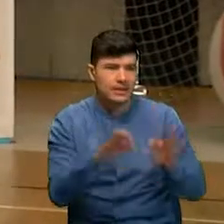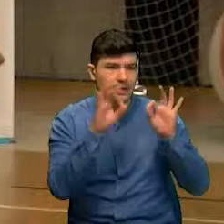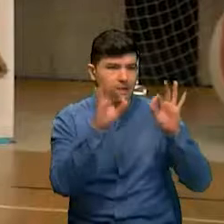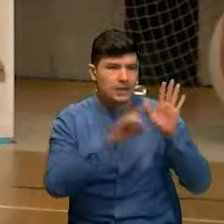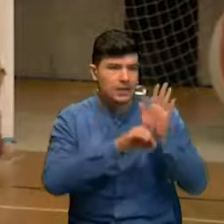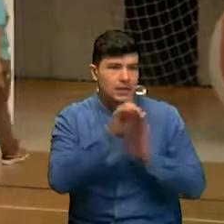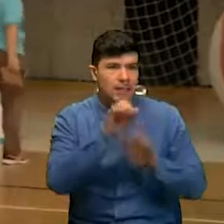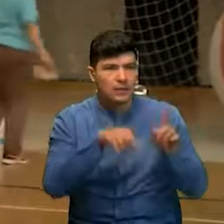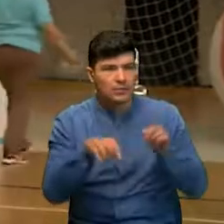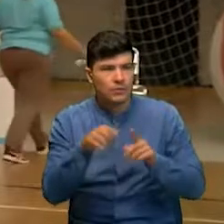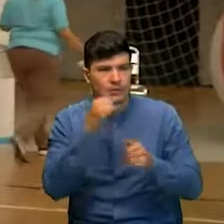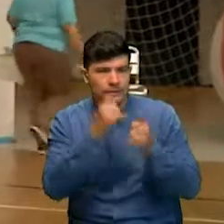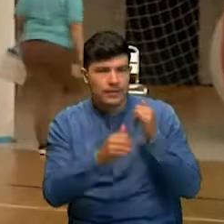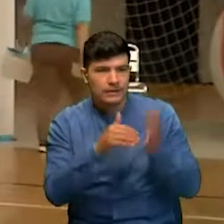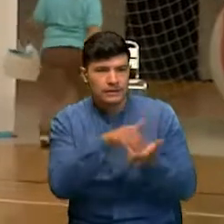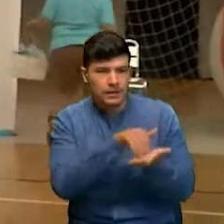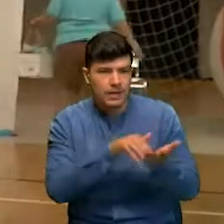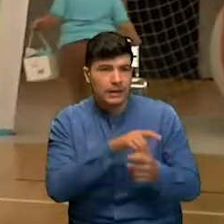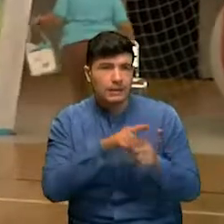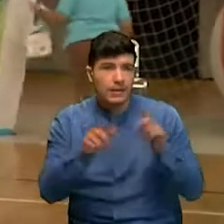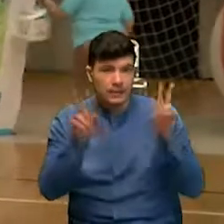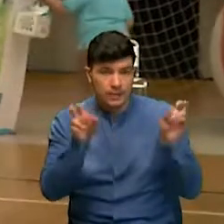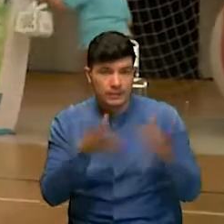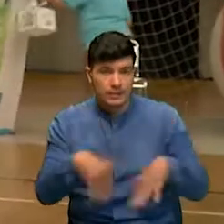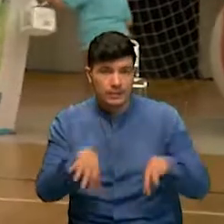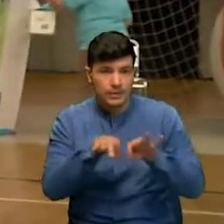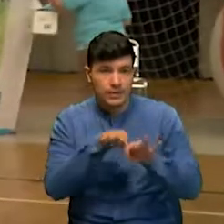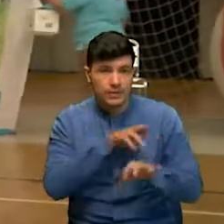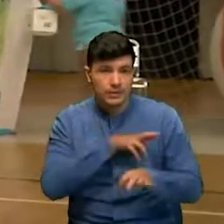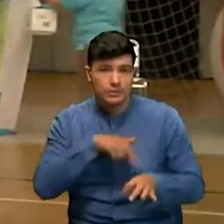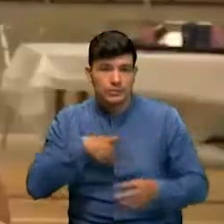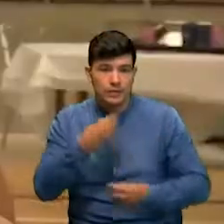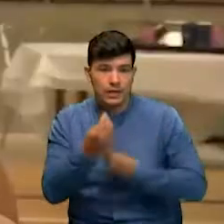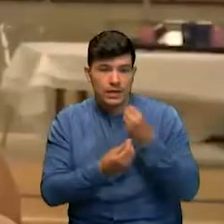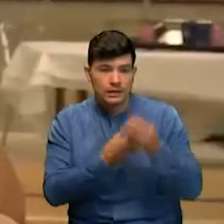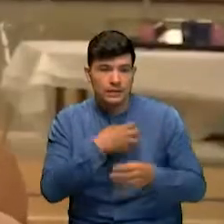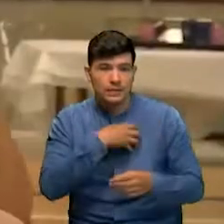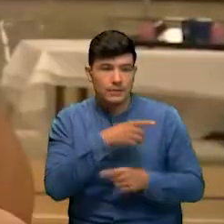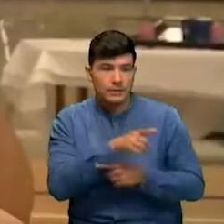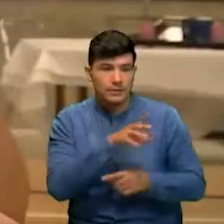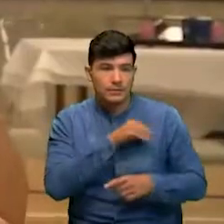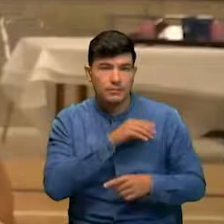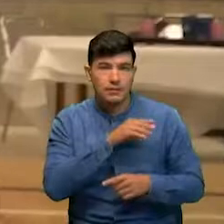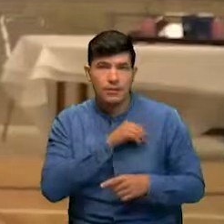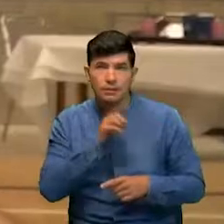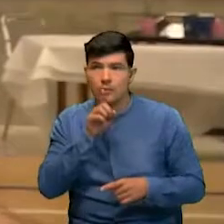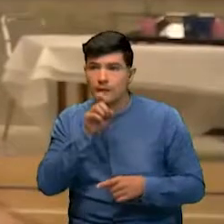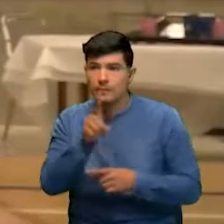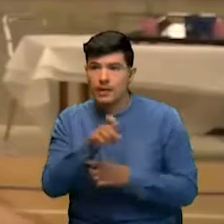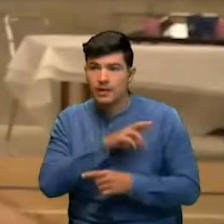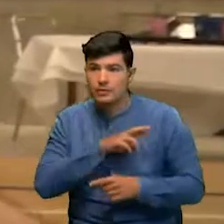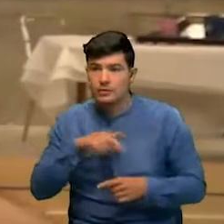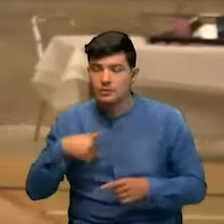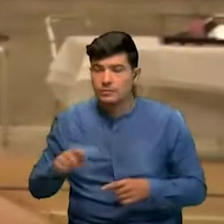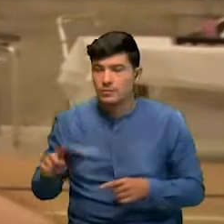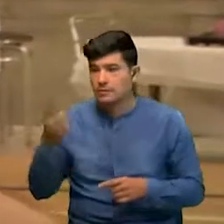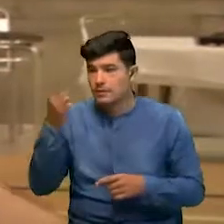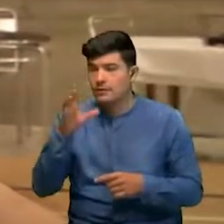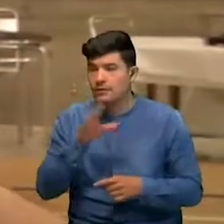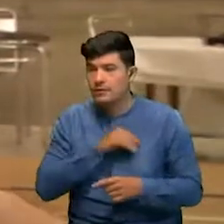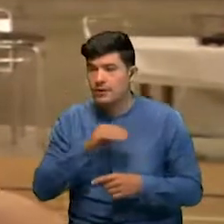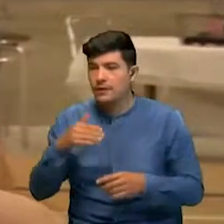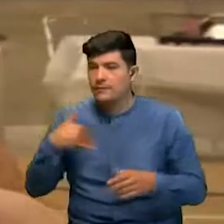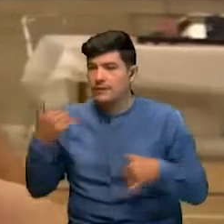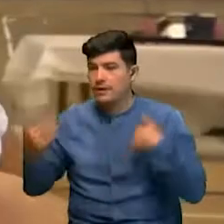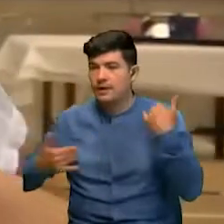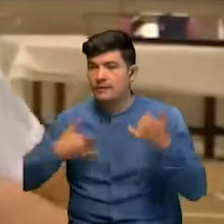poco al final, pero bueno, lo importante es que hicimos el campeonato y muy contentos. Bucaramanga, primero felicitarlos porque la